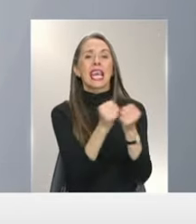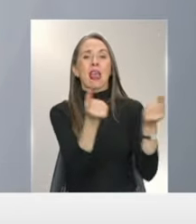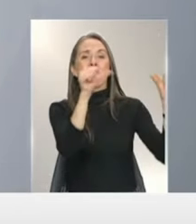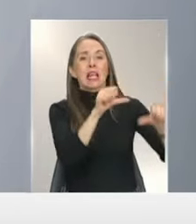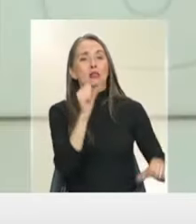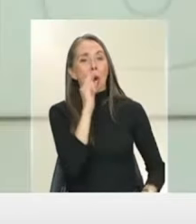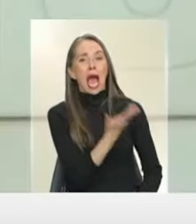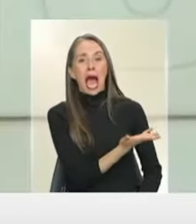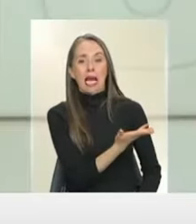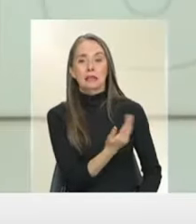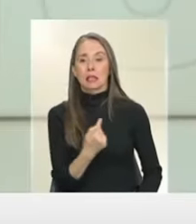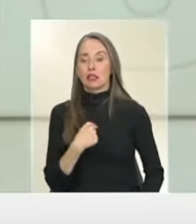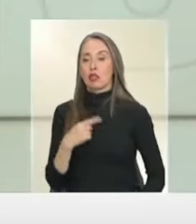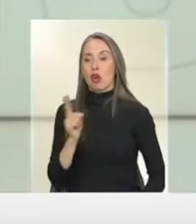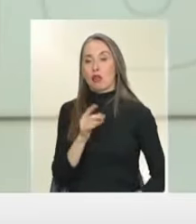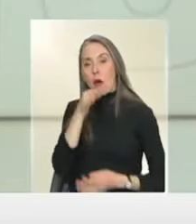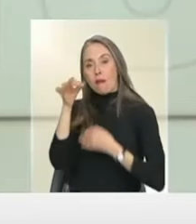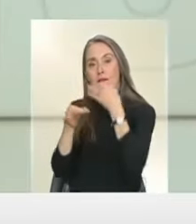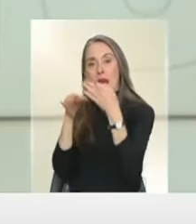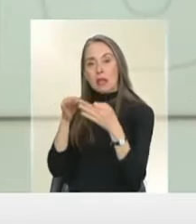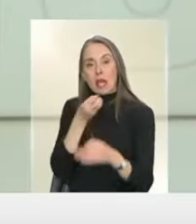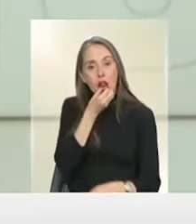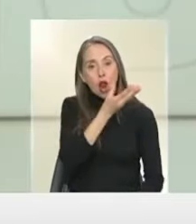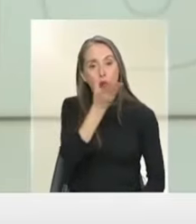así? A mí no me corresponde hacer comentario de la